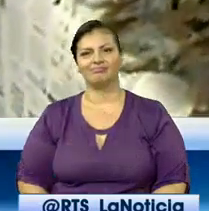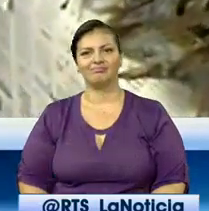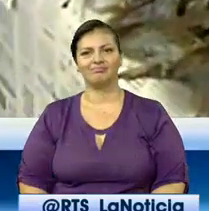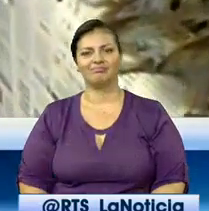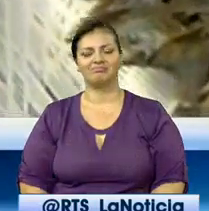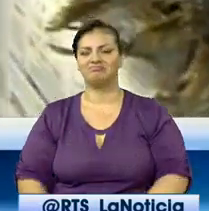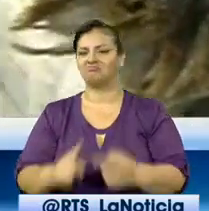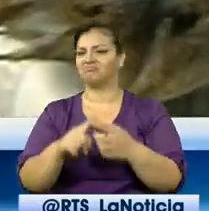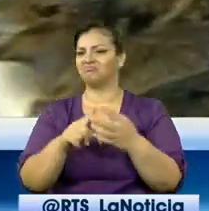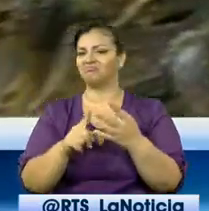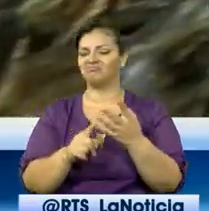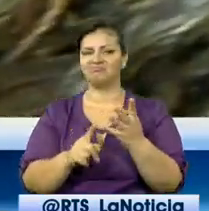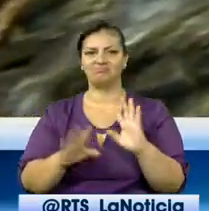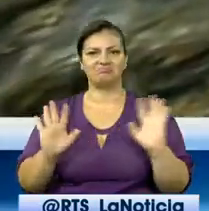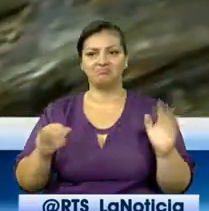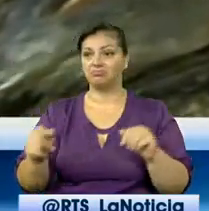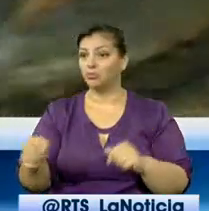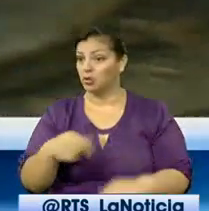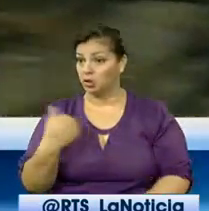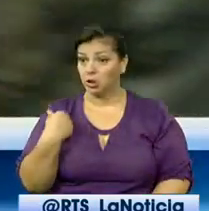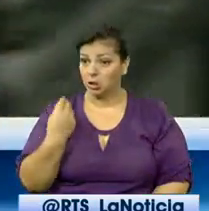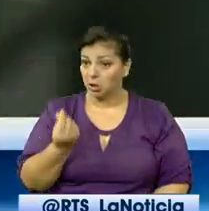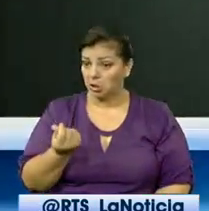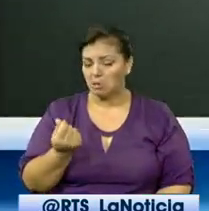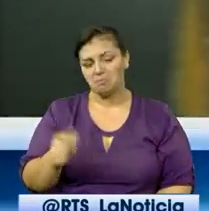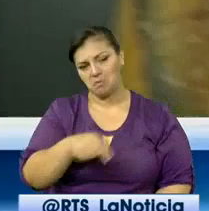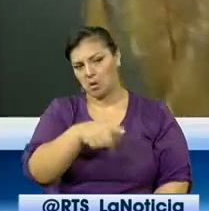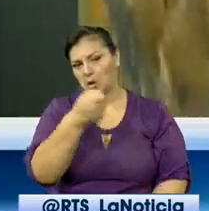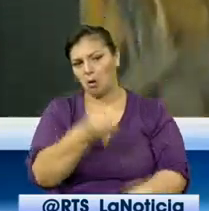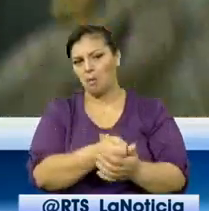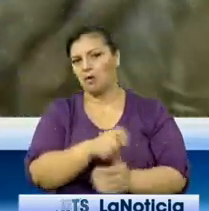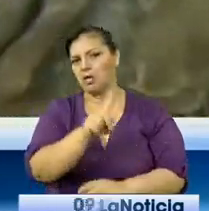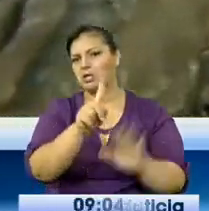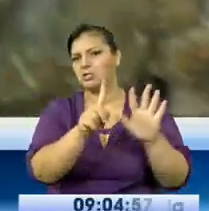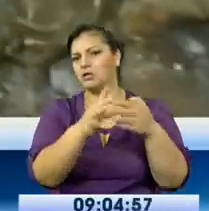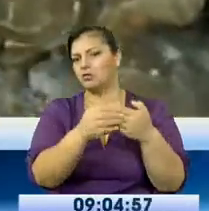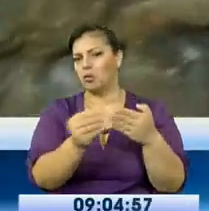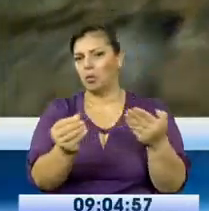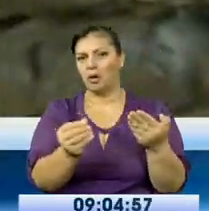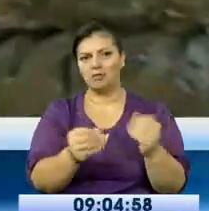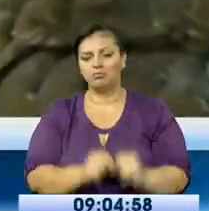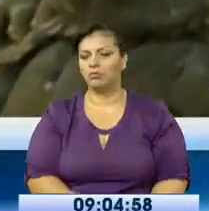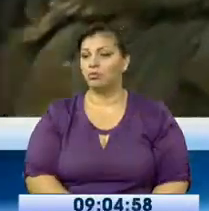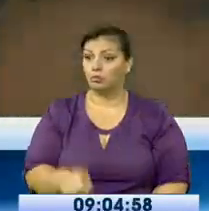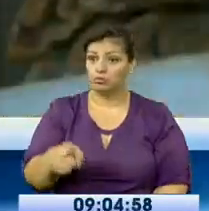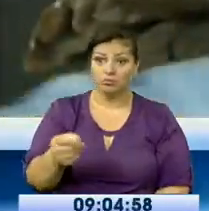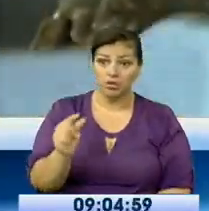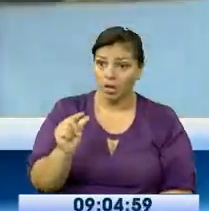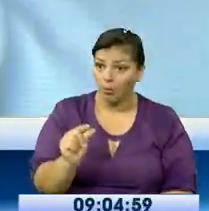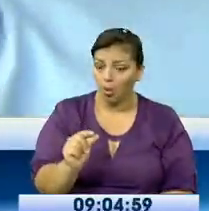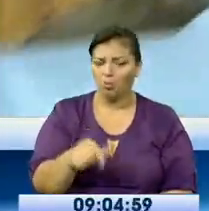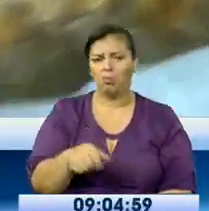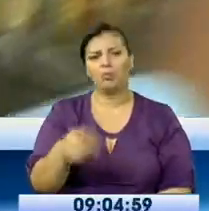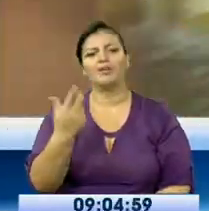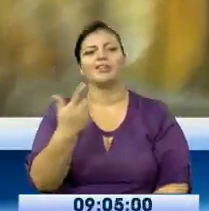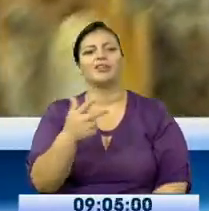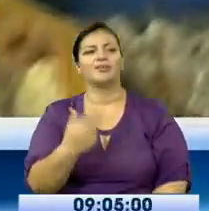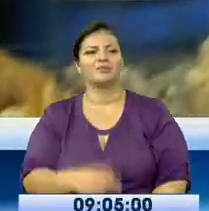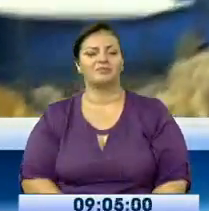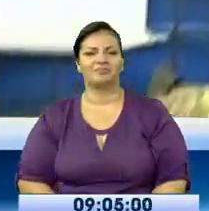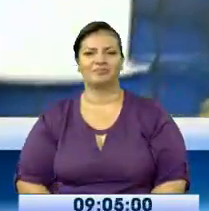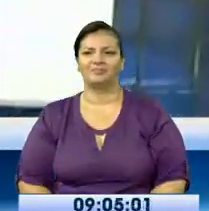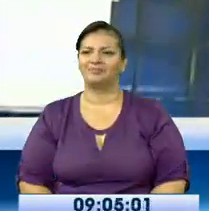depende del presupuesto de cada cual Acá hay más más de los pescados salados mi amigo Buenos días esto de aquí Qué es este es picudo Ah